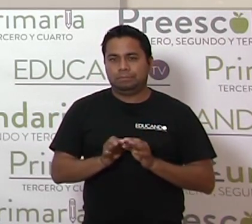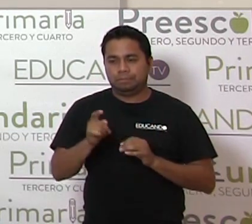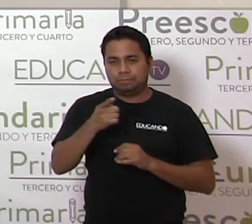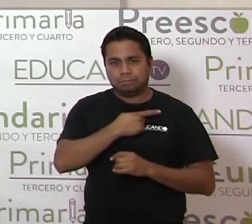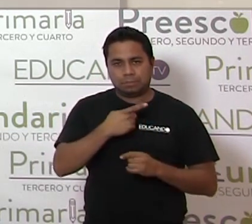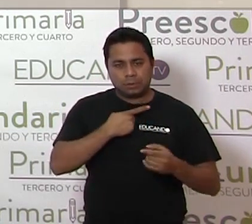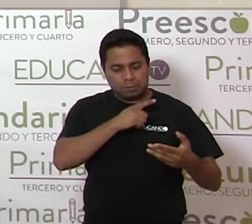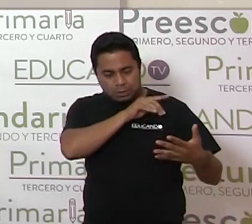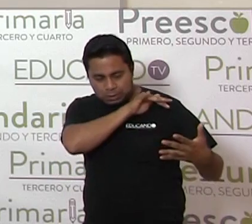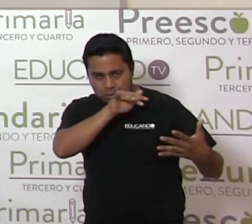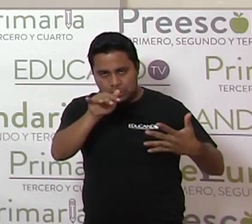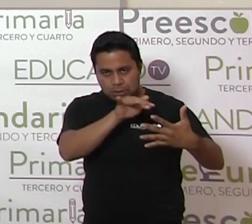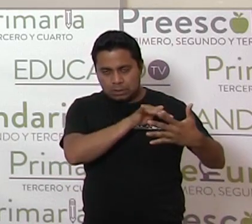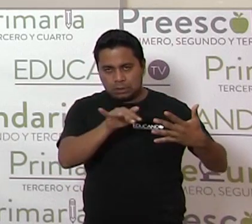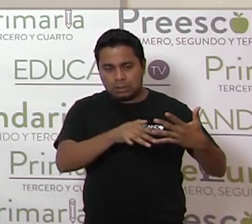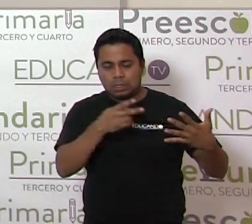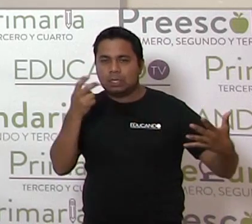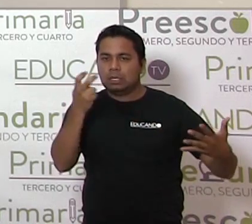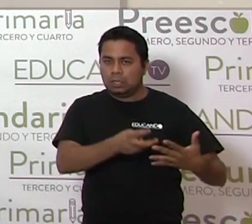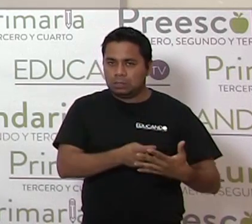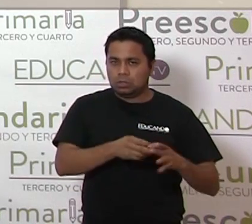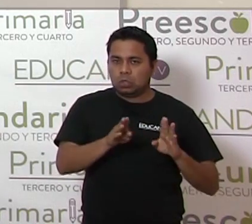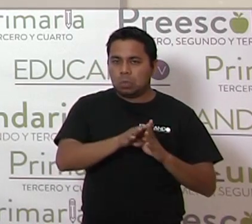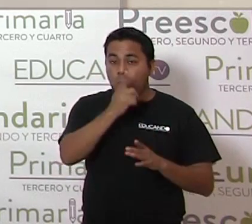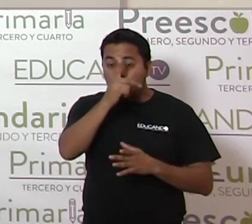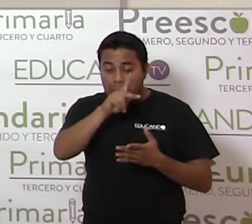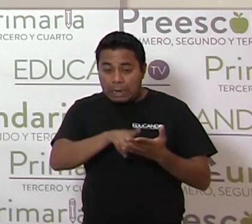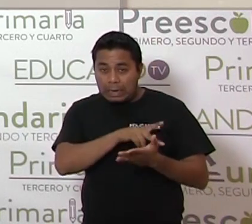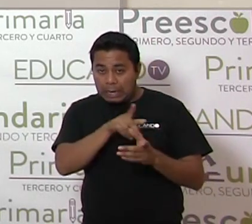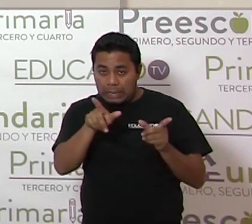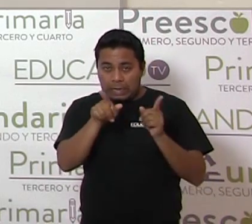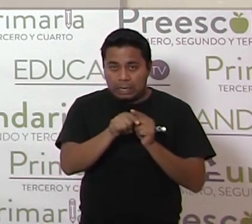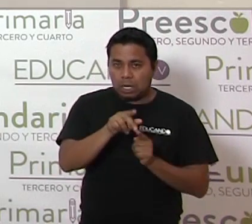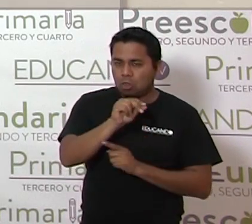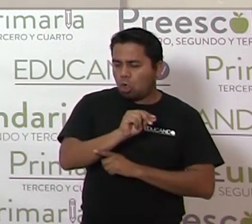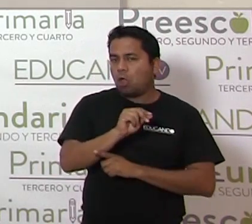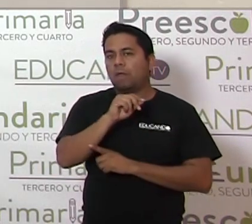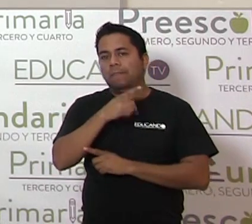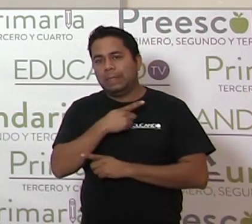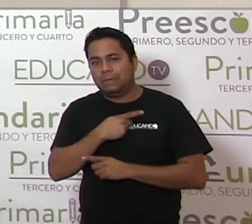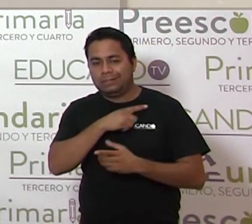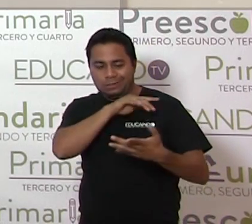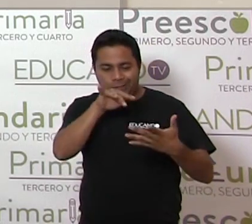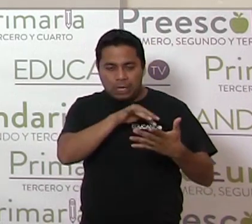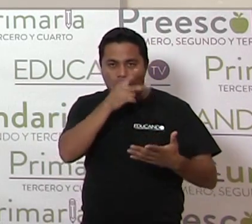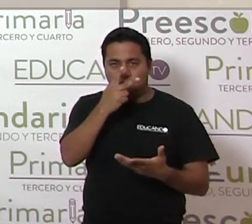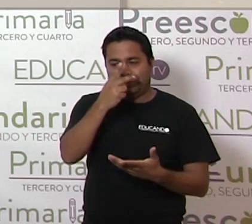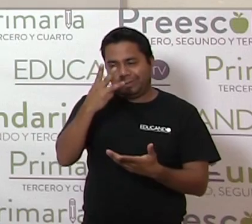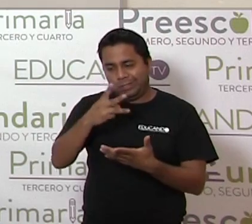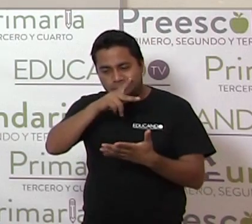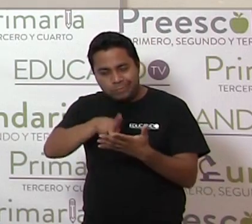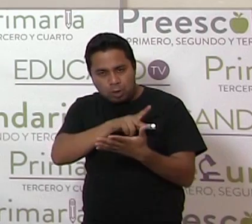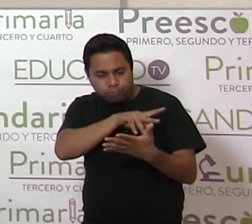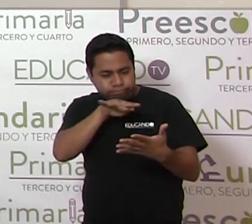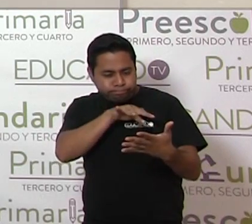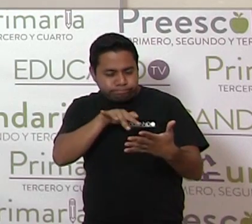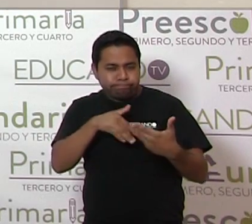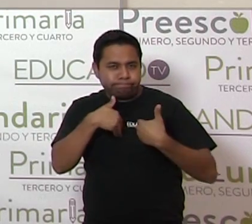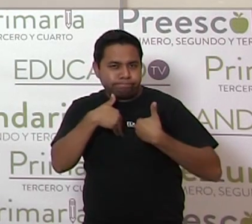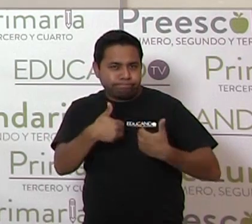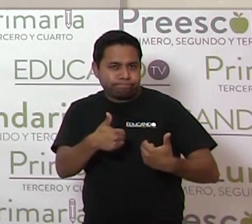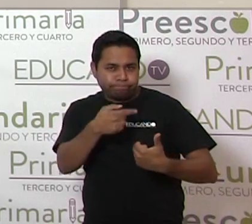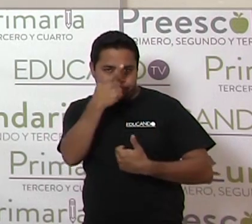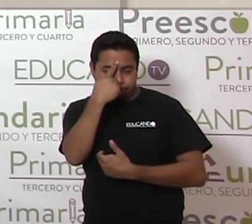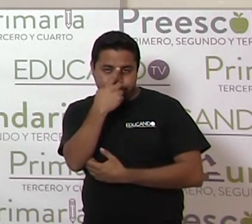que leamos este texto y no solamente una vez, sino 2 o 3 veces. Es sumamente